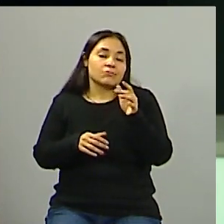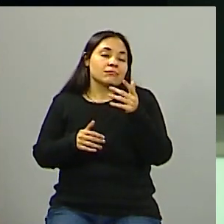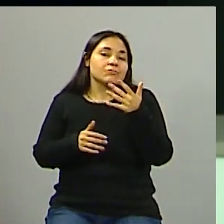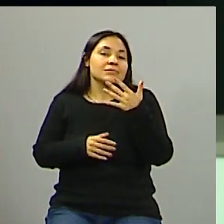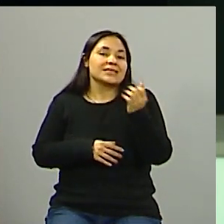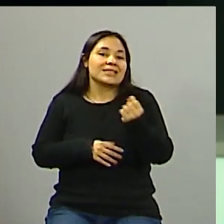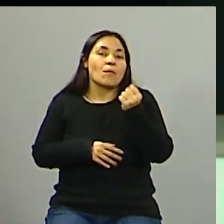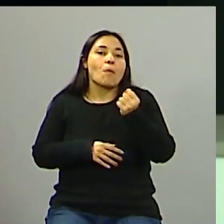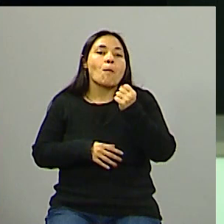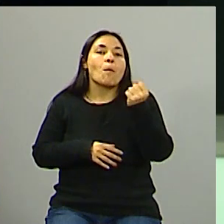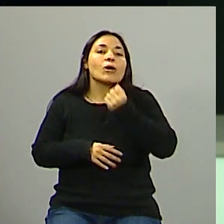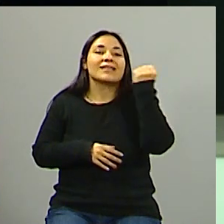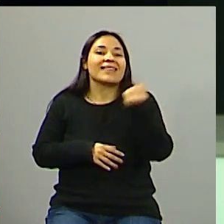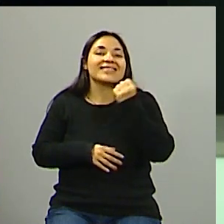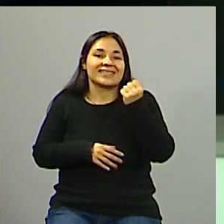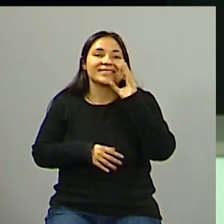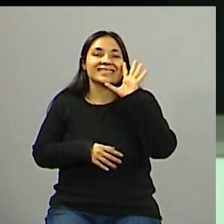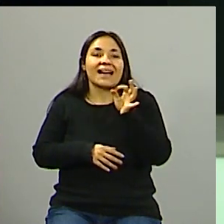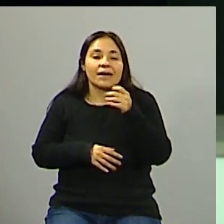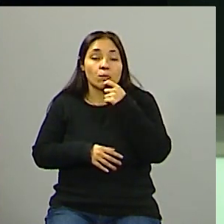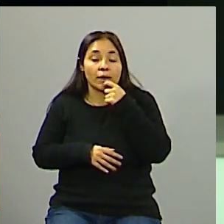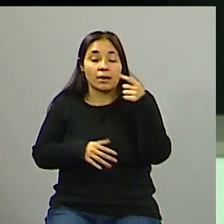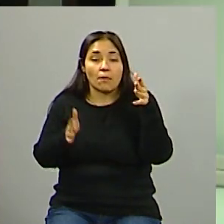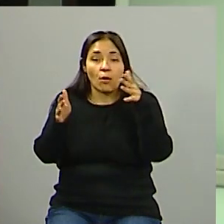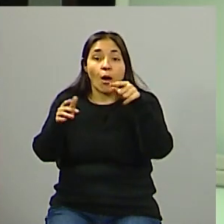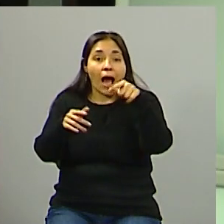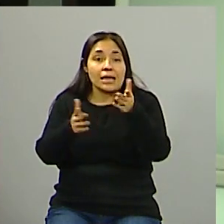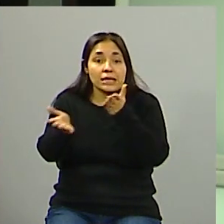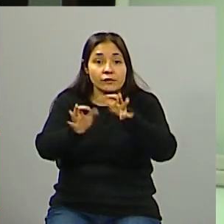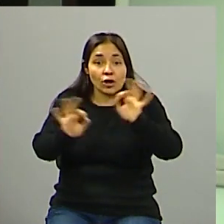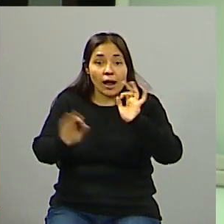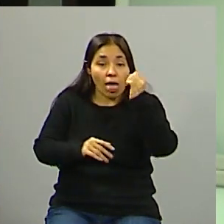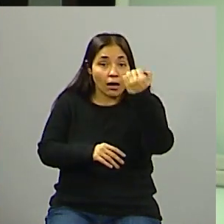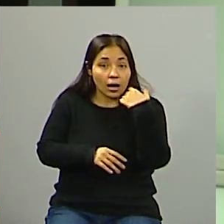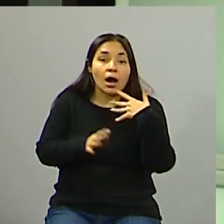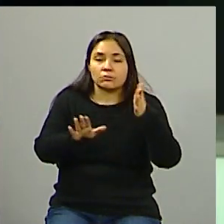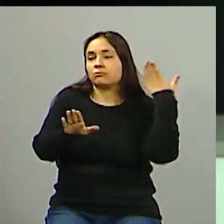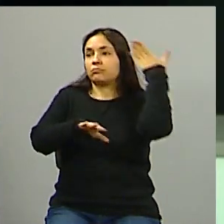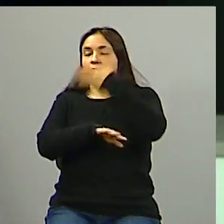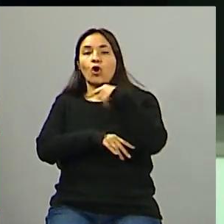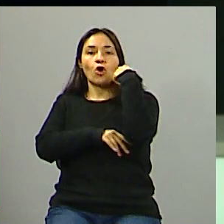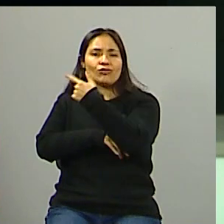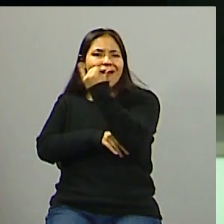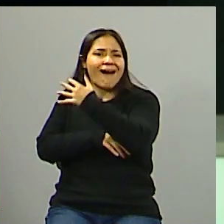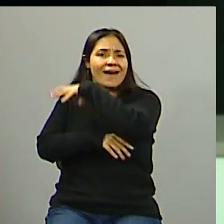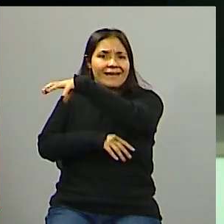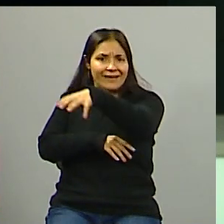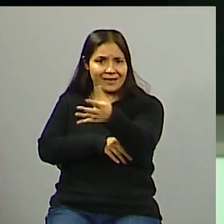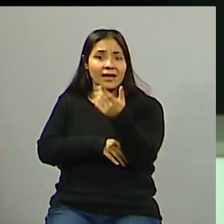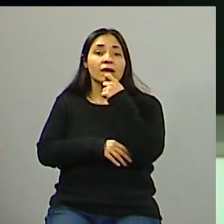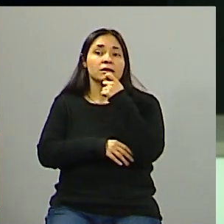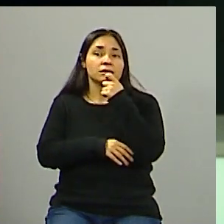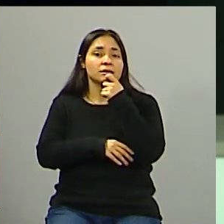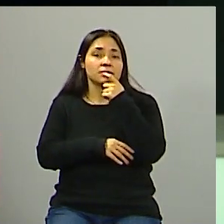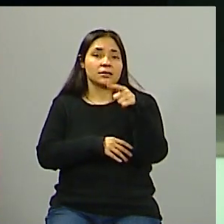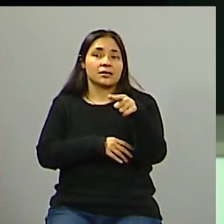de salud que también podemos recurrir a ellos. Son opciones, ¿Qué pasa digamos, en ese sistema de salud que no puede comunicarse